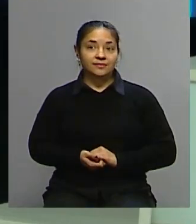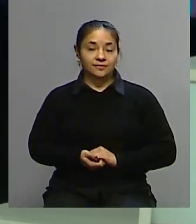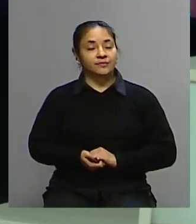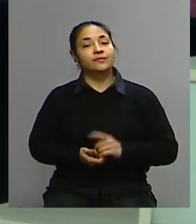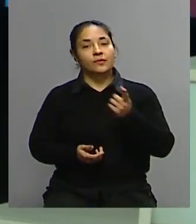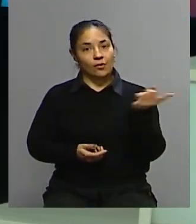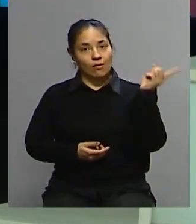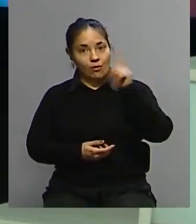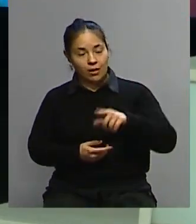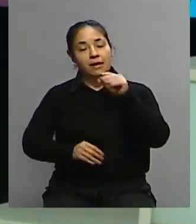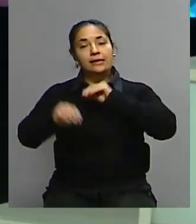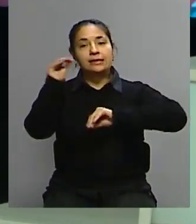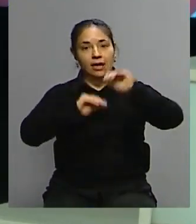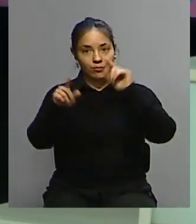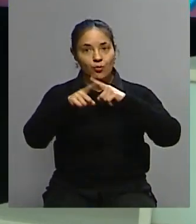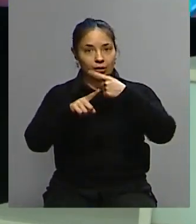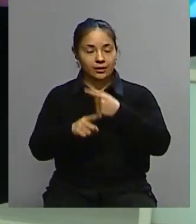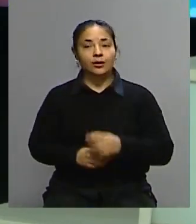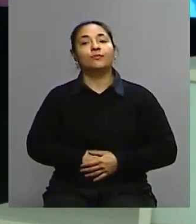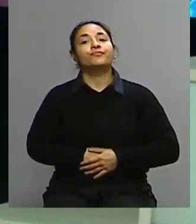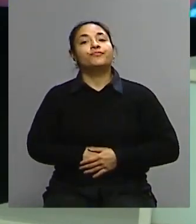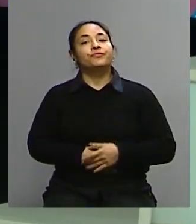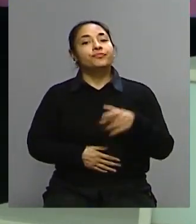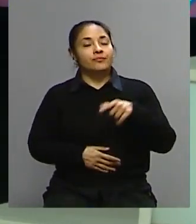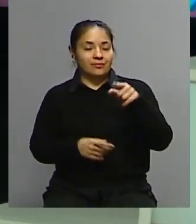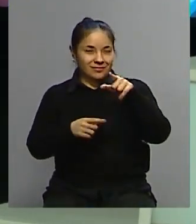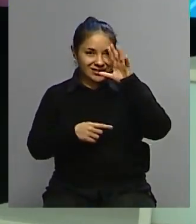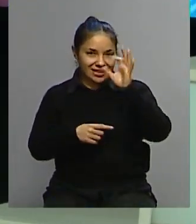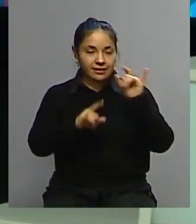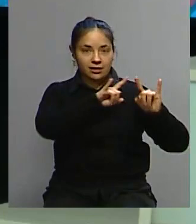De vuelta aquí en Chat Político. Estamos, como ustedes ya saben, en